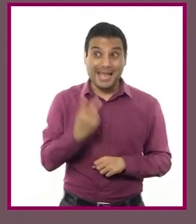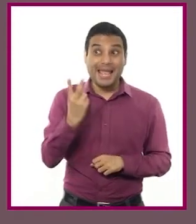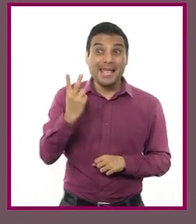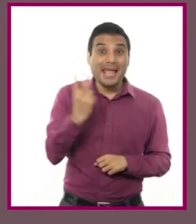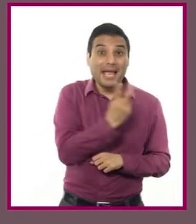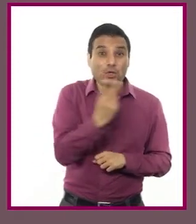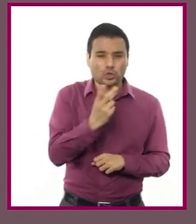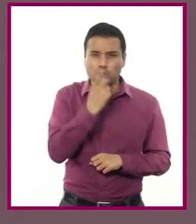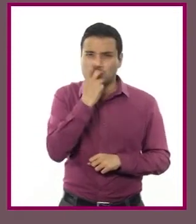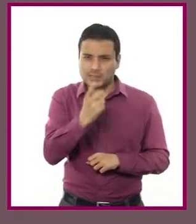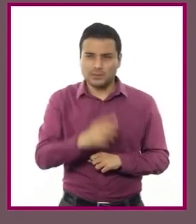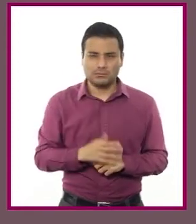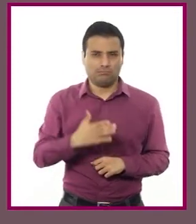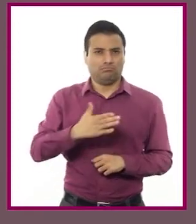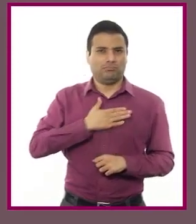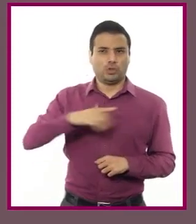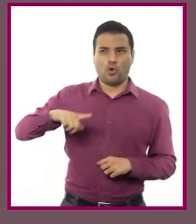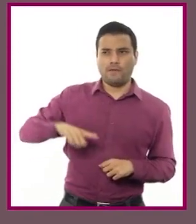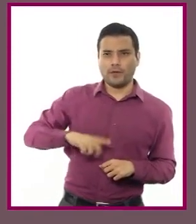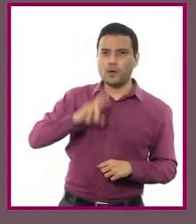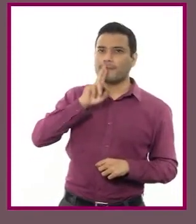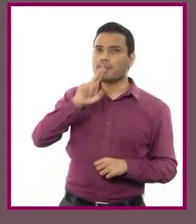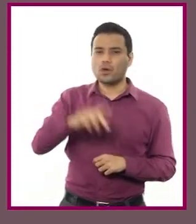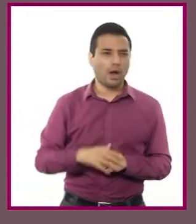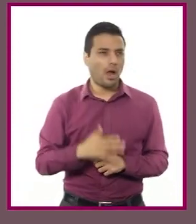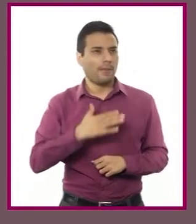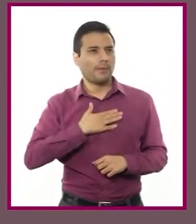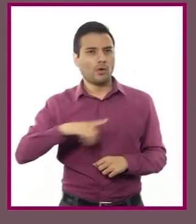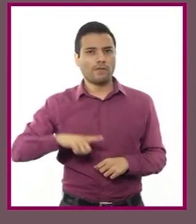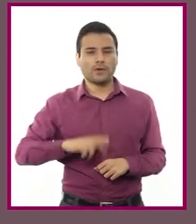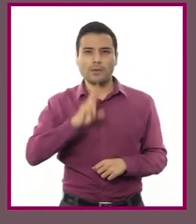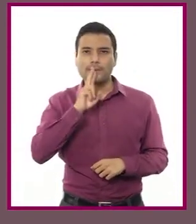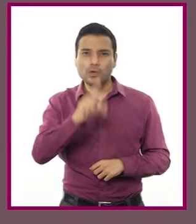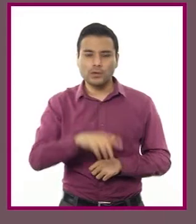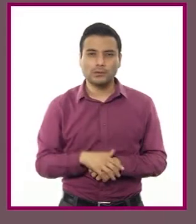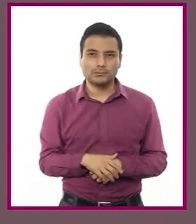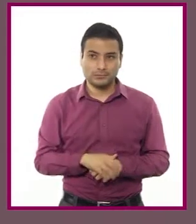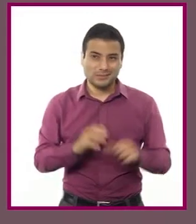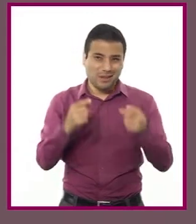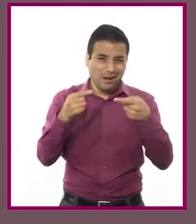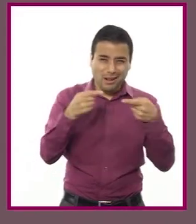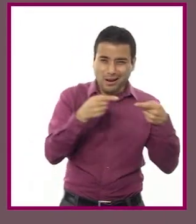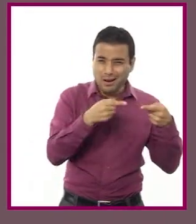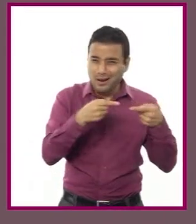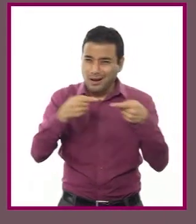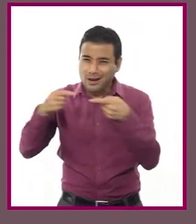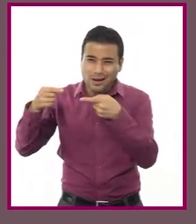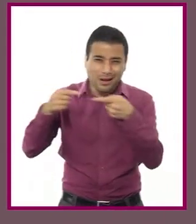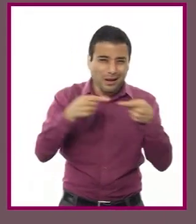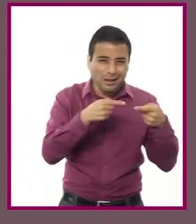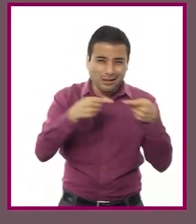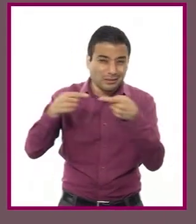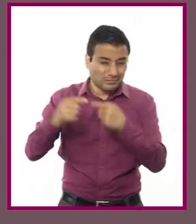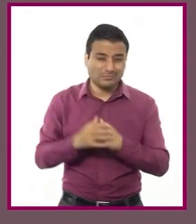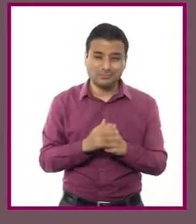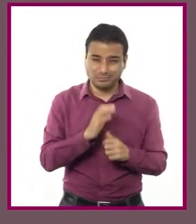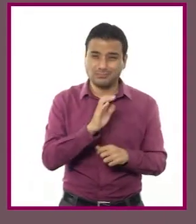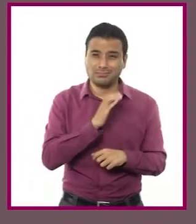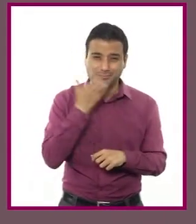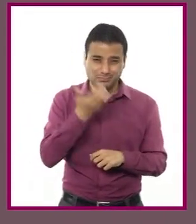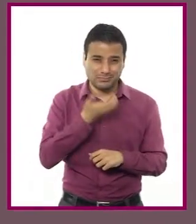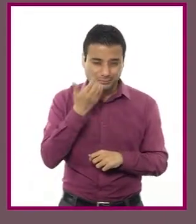proyectos, capitalismo y socialismo, respectivamente, eran los mejores caminos para la modernización de la nación